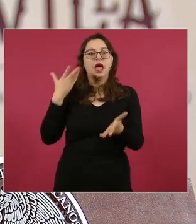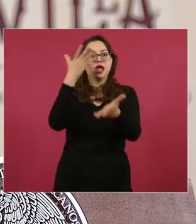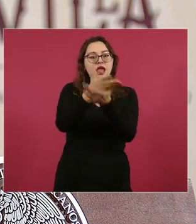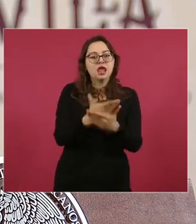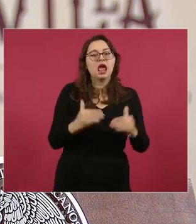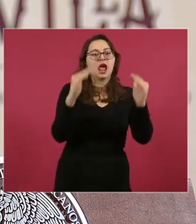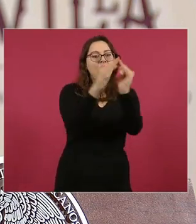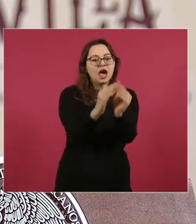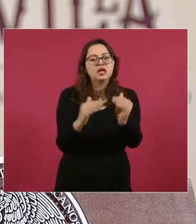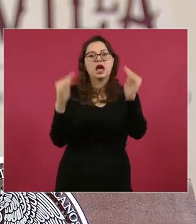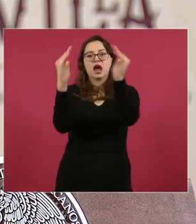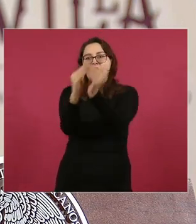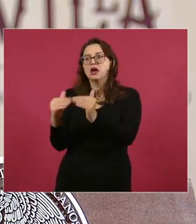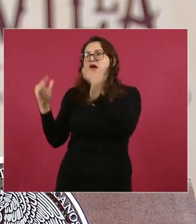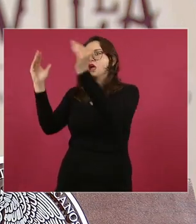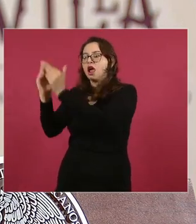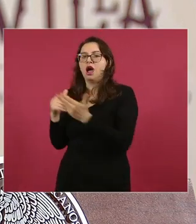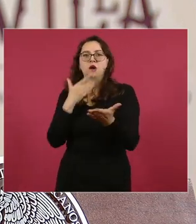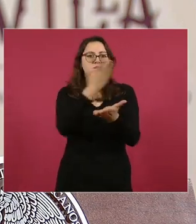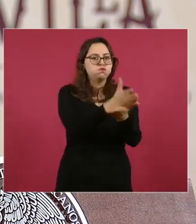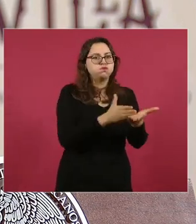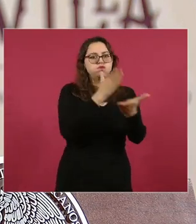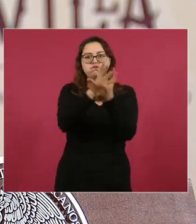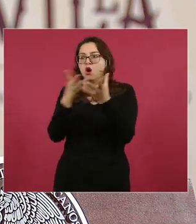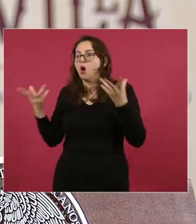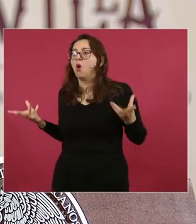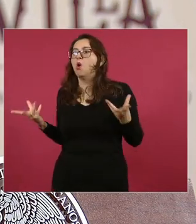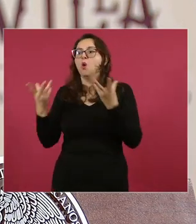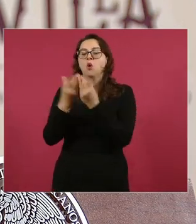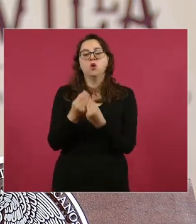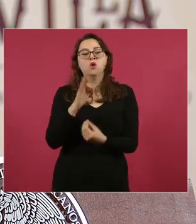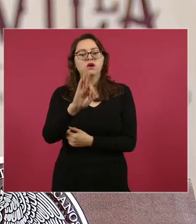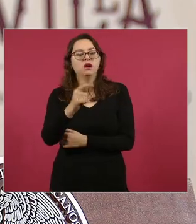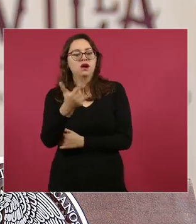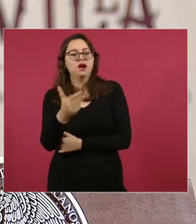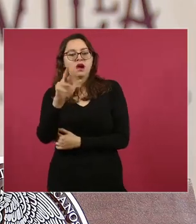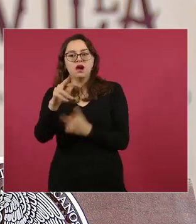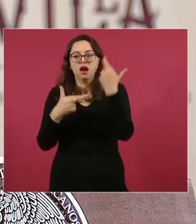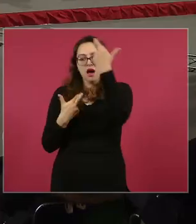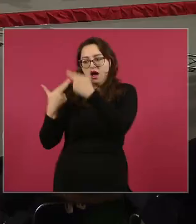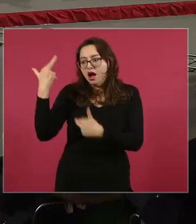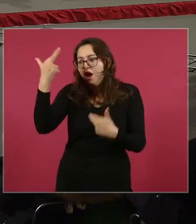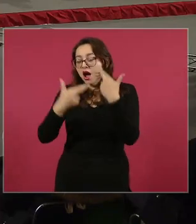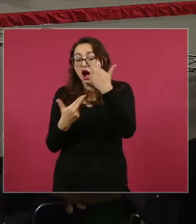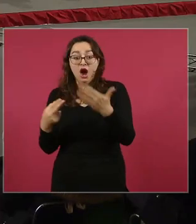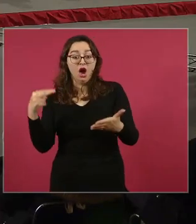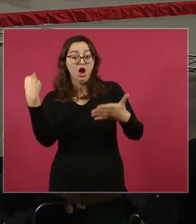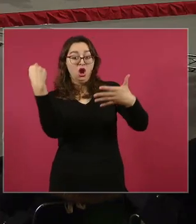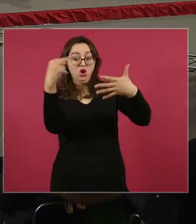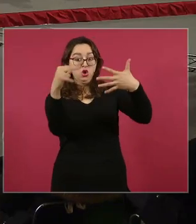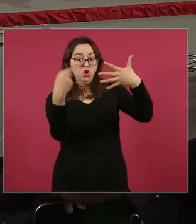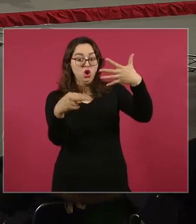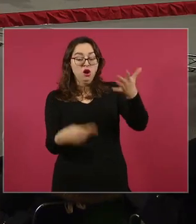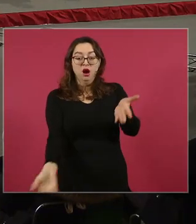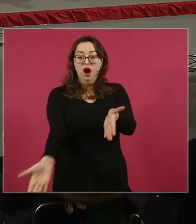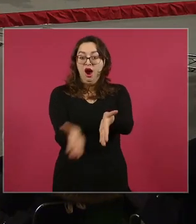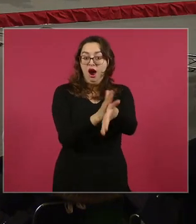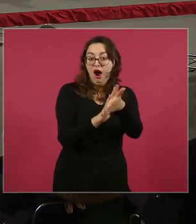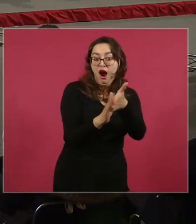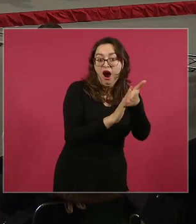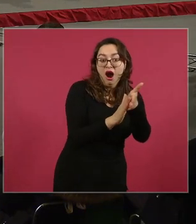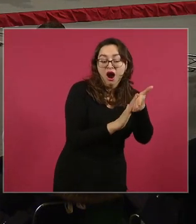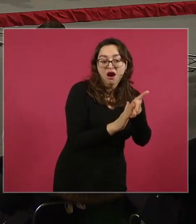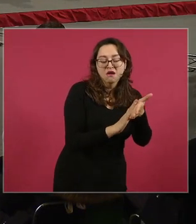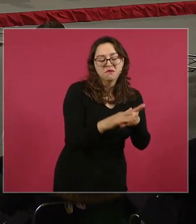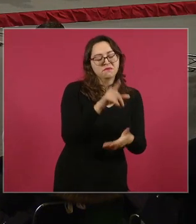interinstitucional junto con la Fiscalía. No hay una eliminación de nombres de personas reportadas